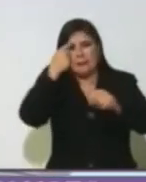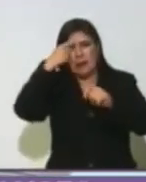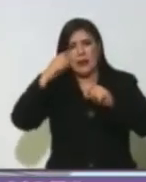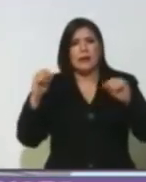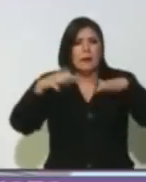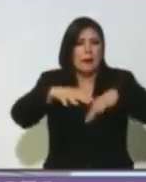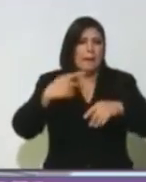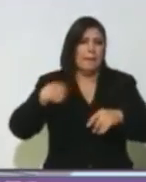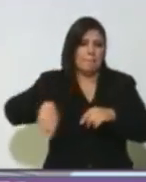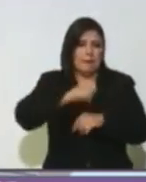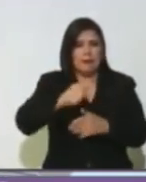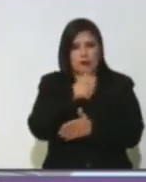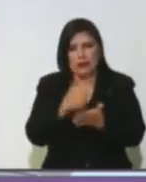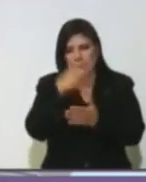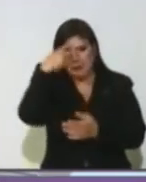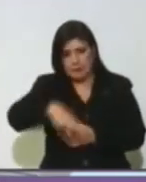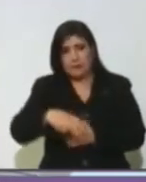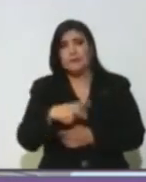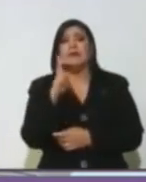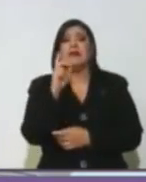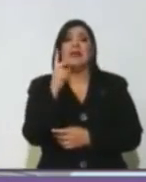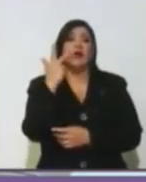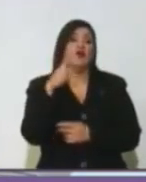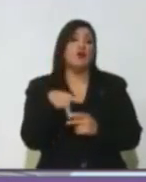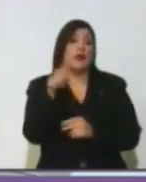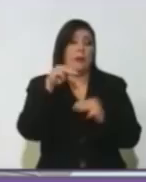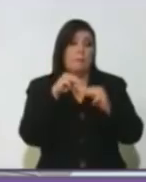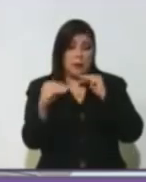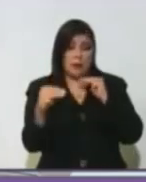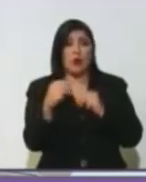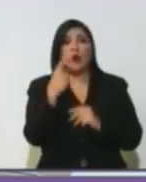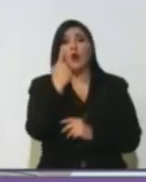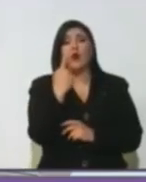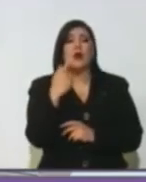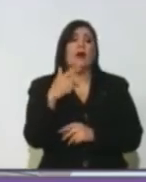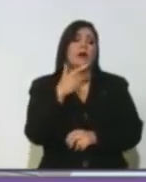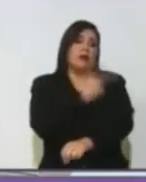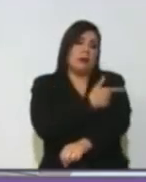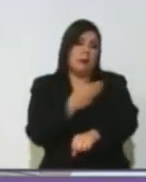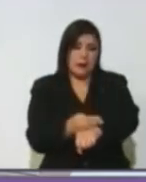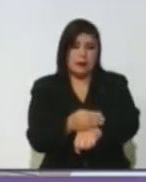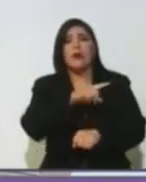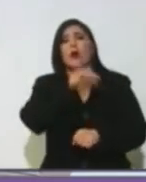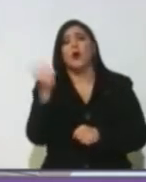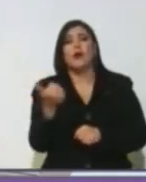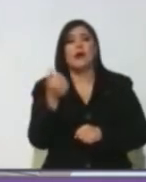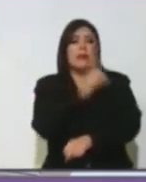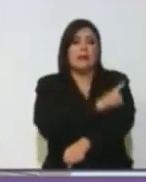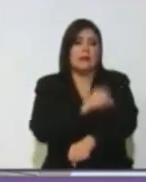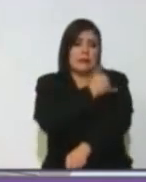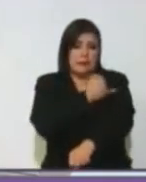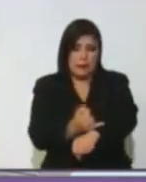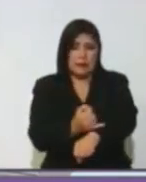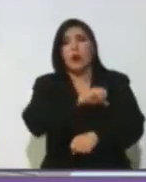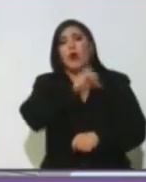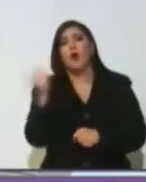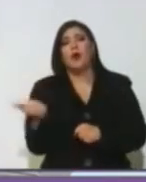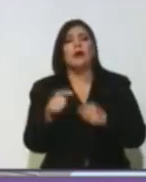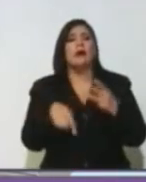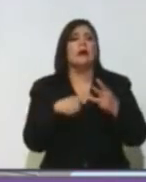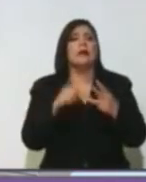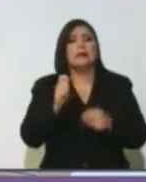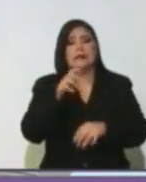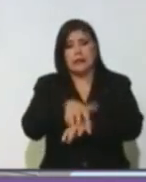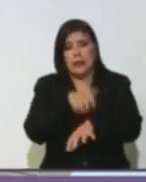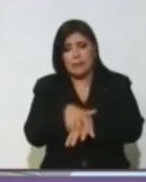de la ciudad de mexico 38 kilómetros uno en gustavo a madero otro en la delegación iztapalapa otro en la delegación